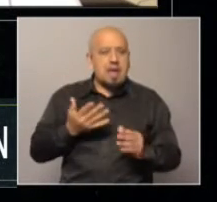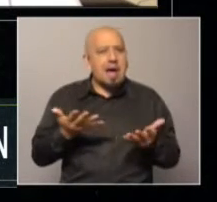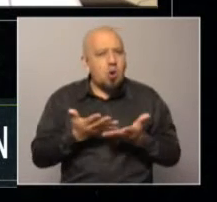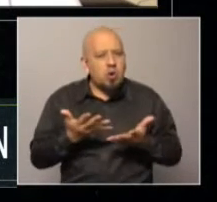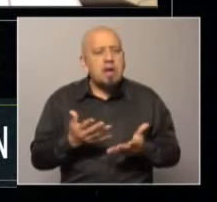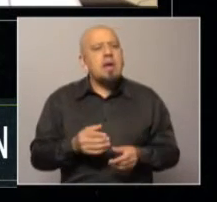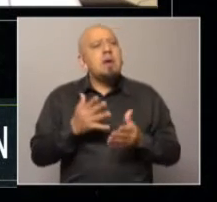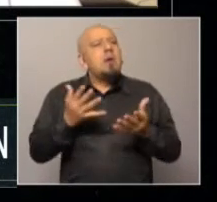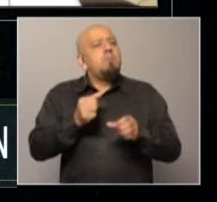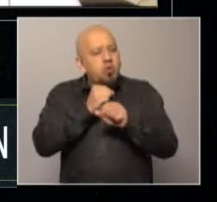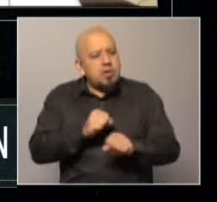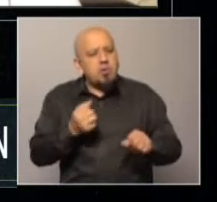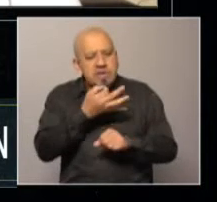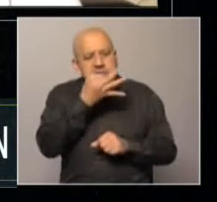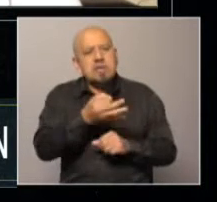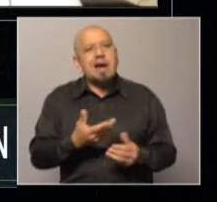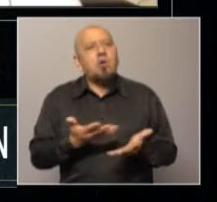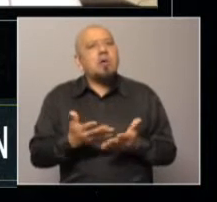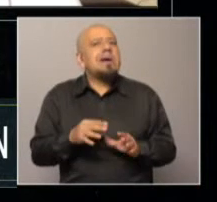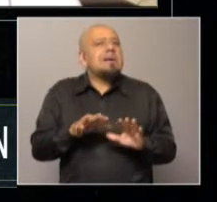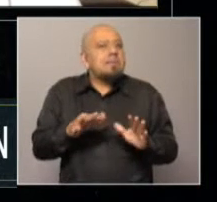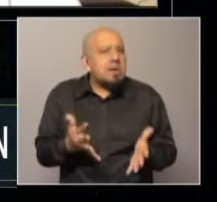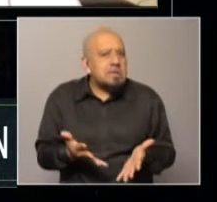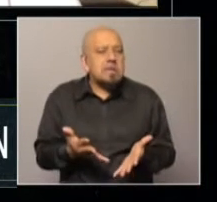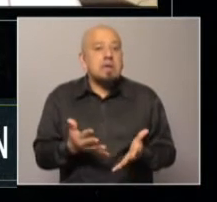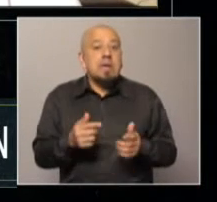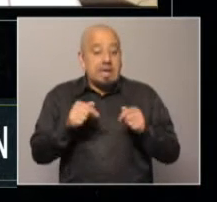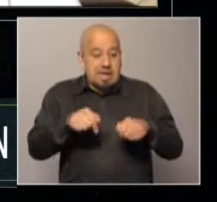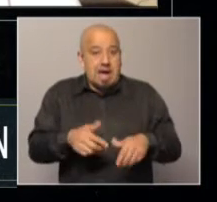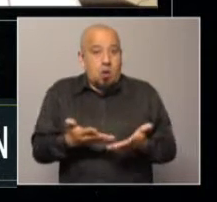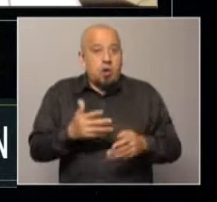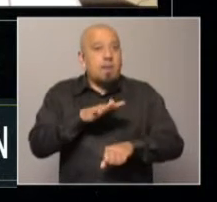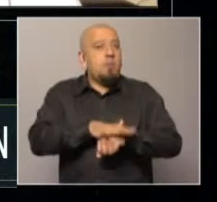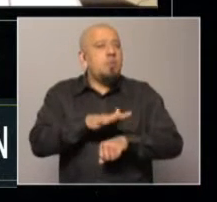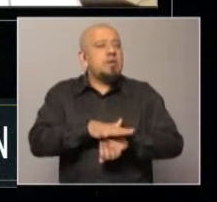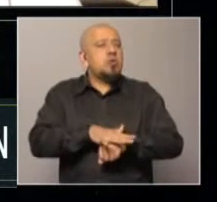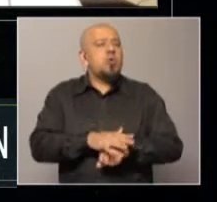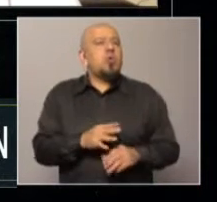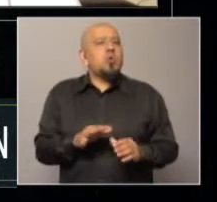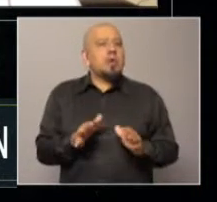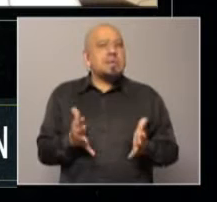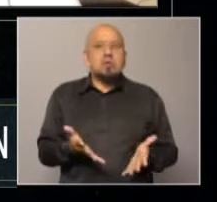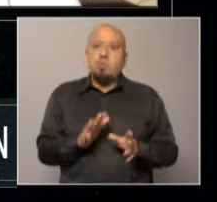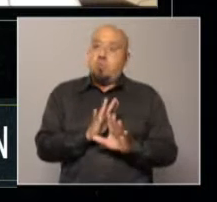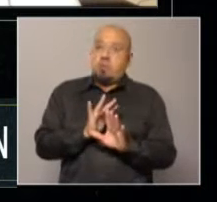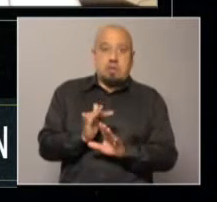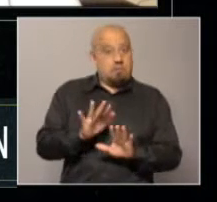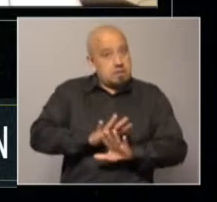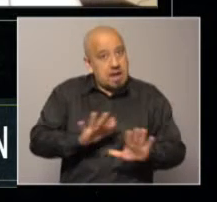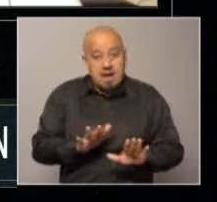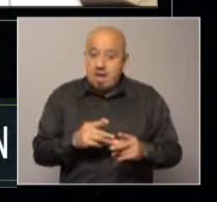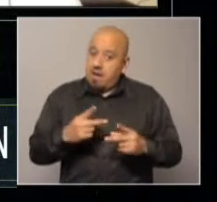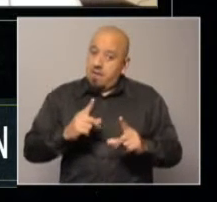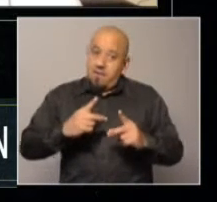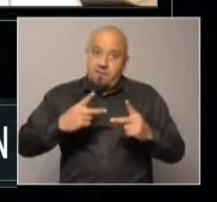puede hacer teniendo en cuenta para muchos analistas que esto pone como un fin a algo que